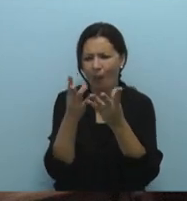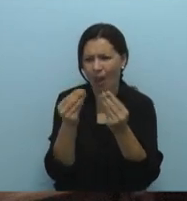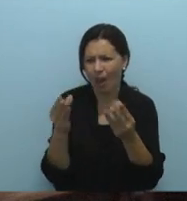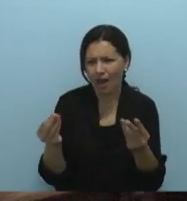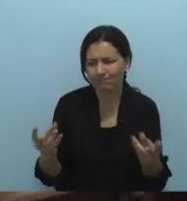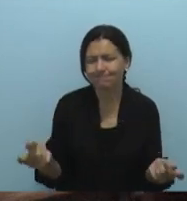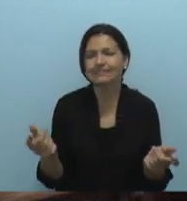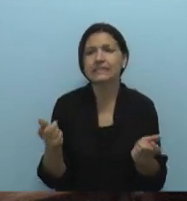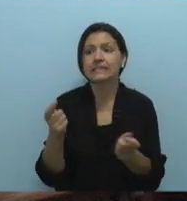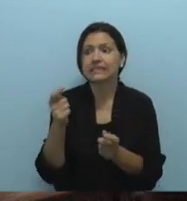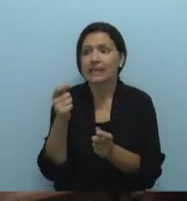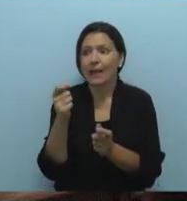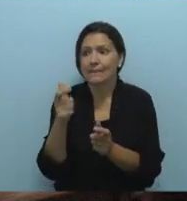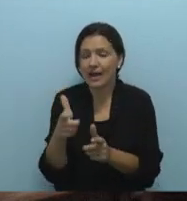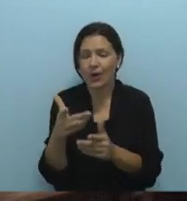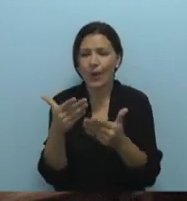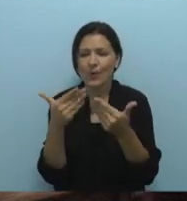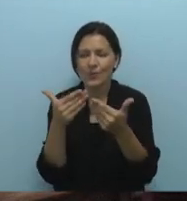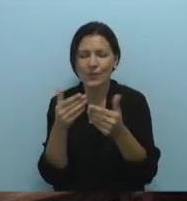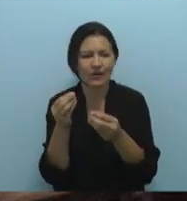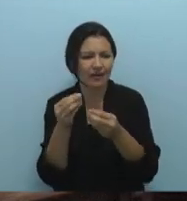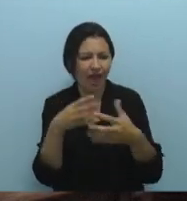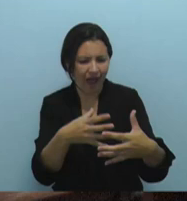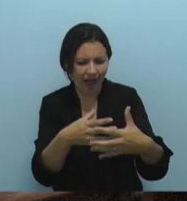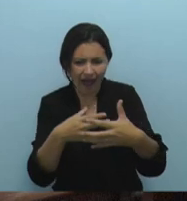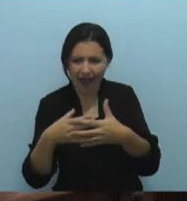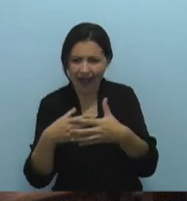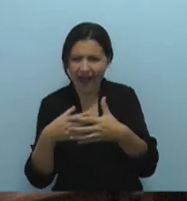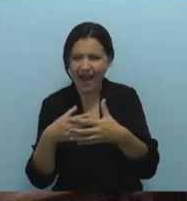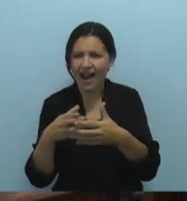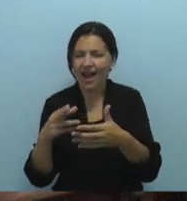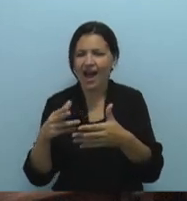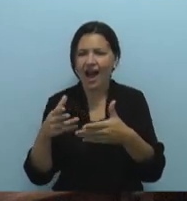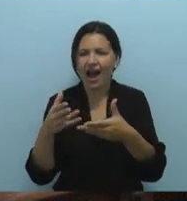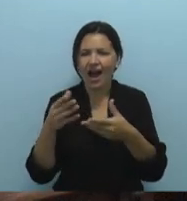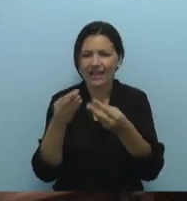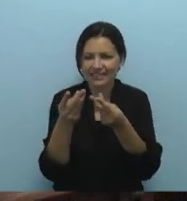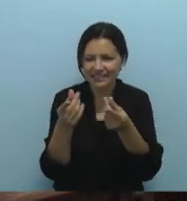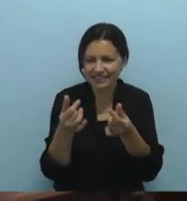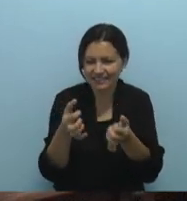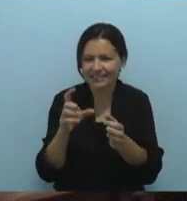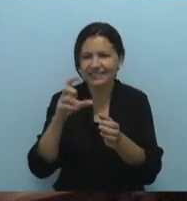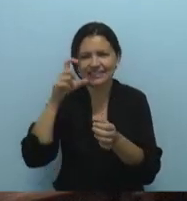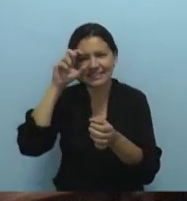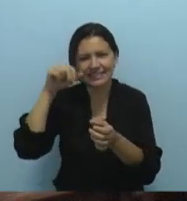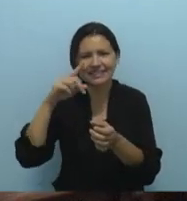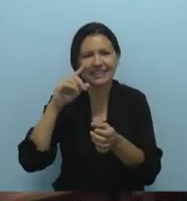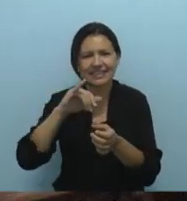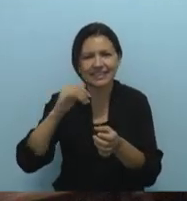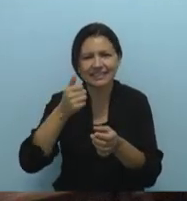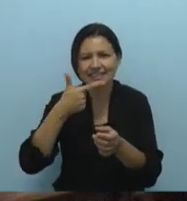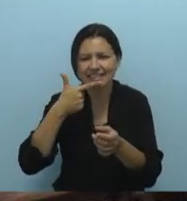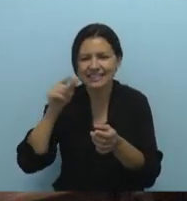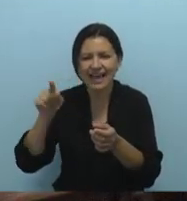recuperar las cenizas, el cofre con las cenizas de Nilda. Así que es un homenaje muy merecido y